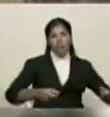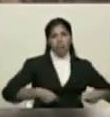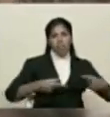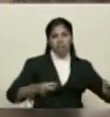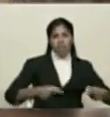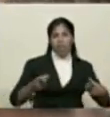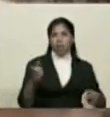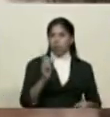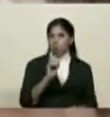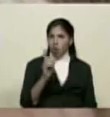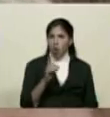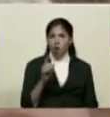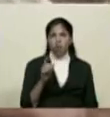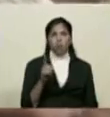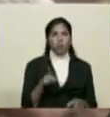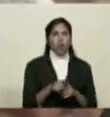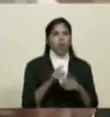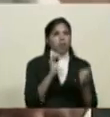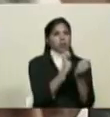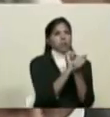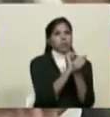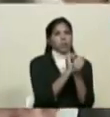solamente una privativa de libertad,